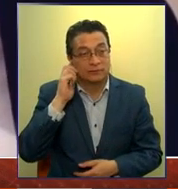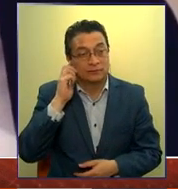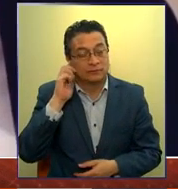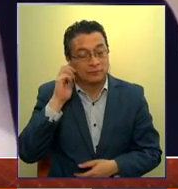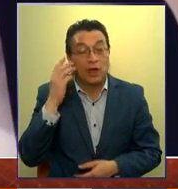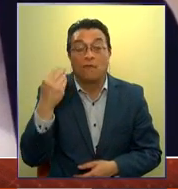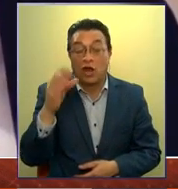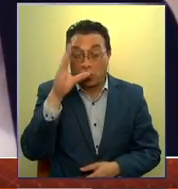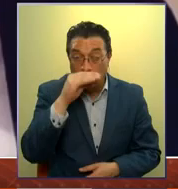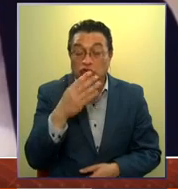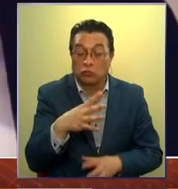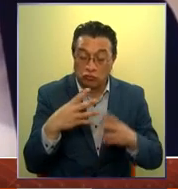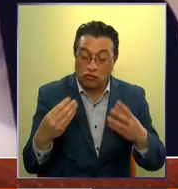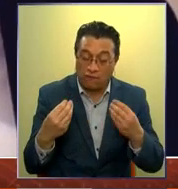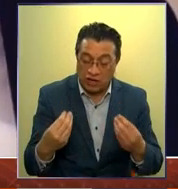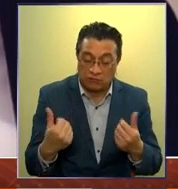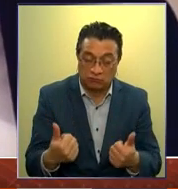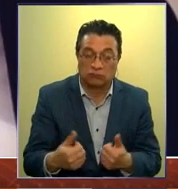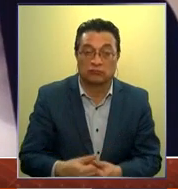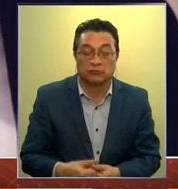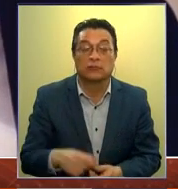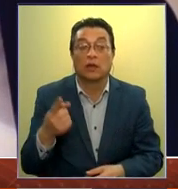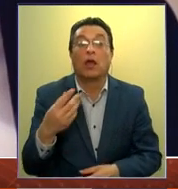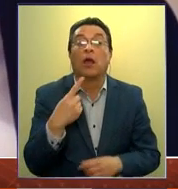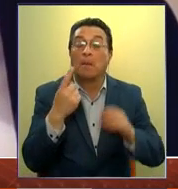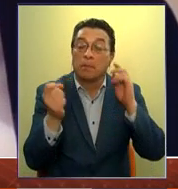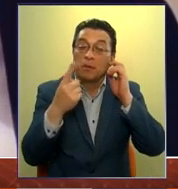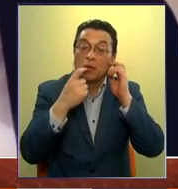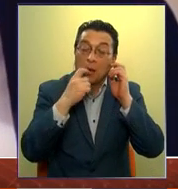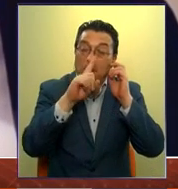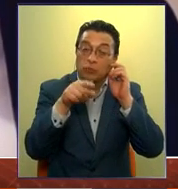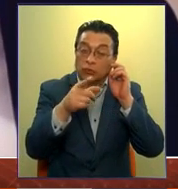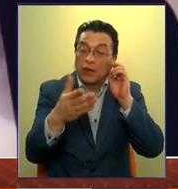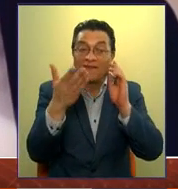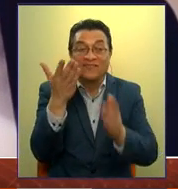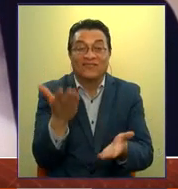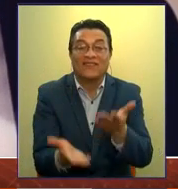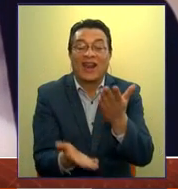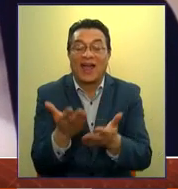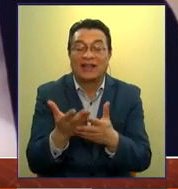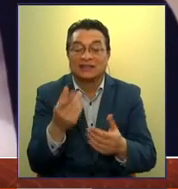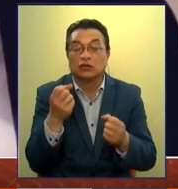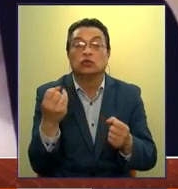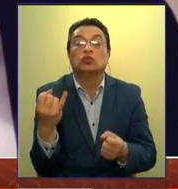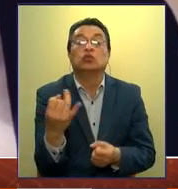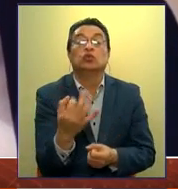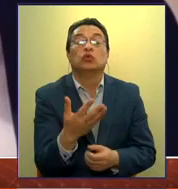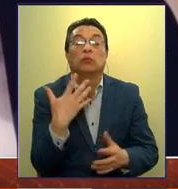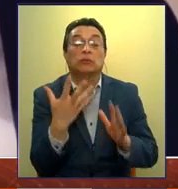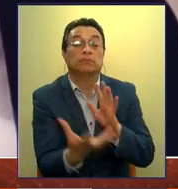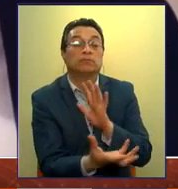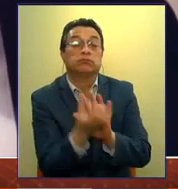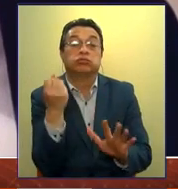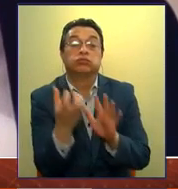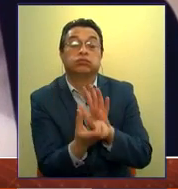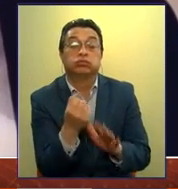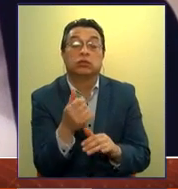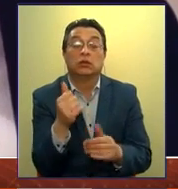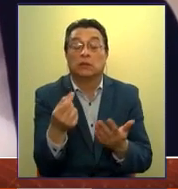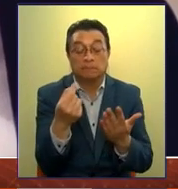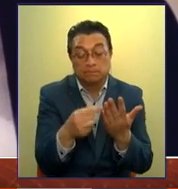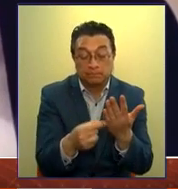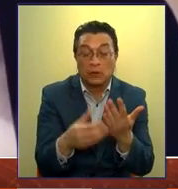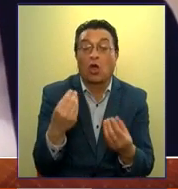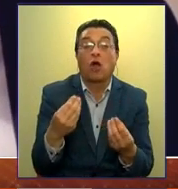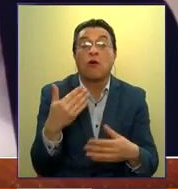bien. Superintendente, lo primero que quiero preguntarle es su balance hasta ahora del número de solicitudes de retiro y su evaluación de cómo